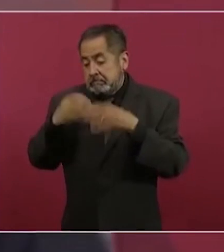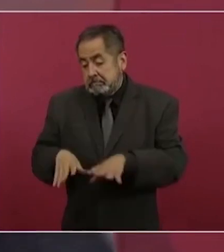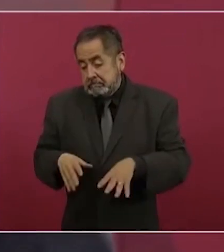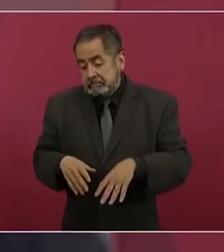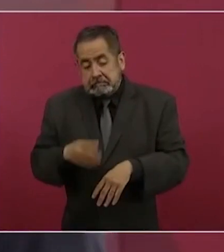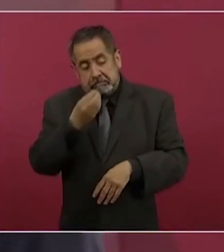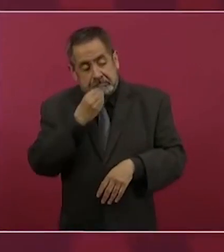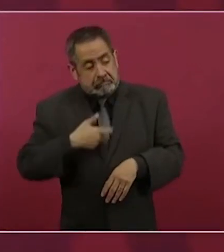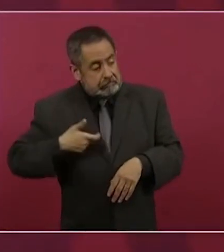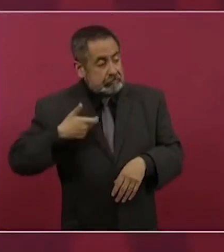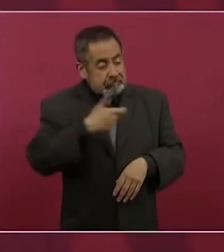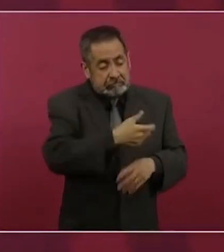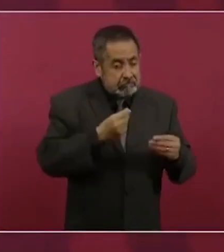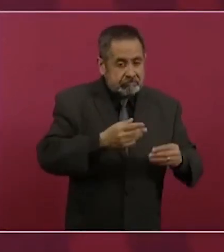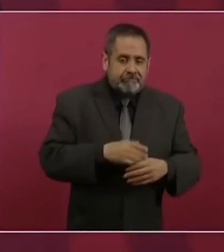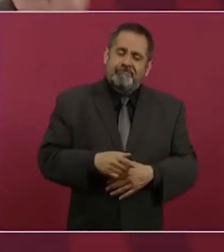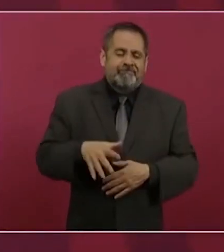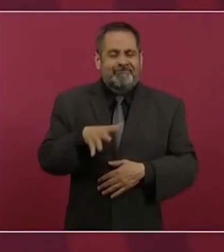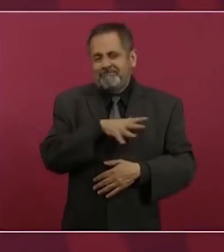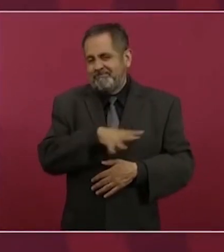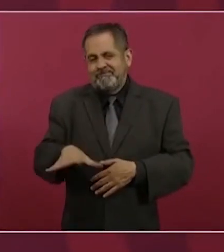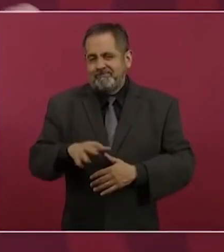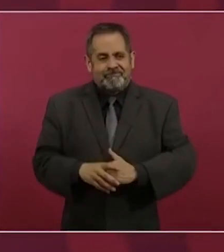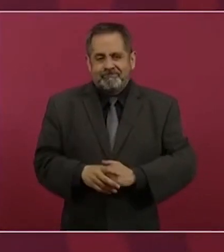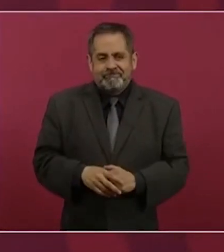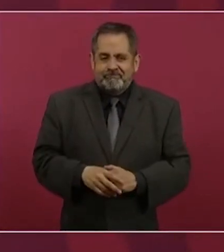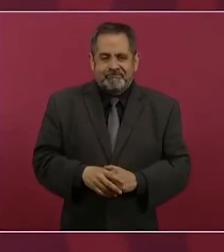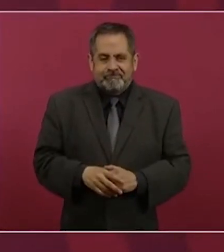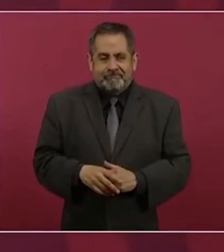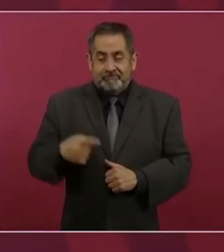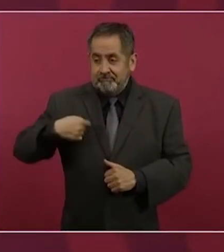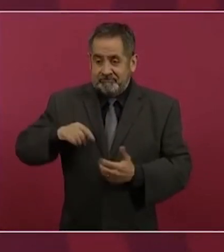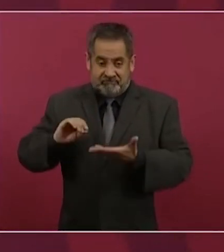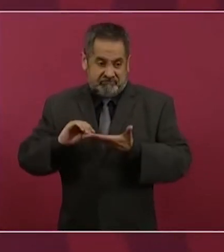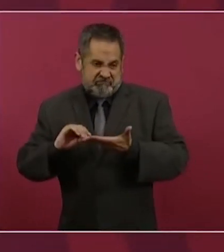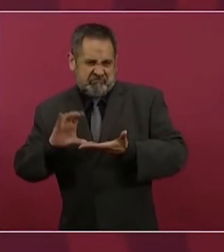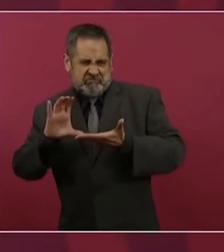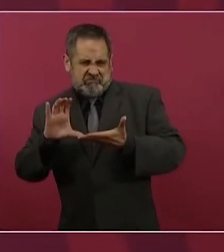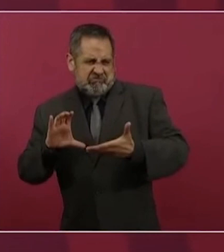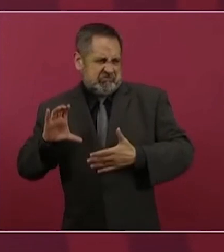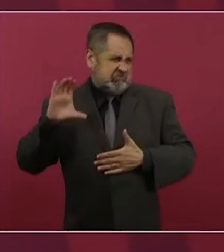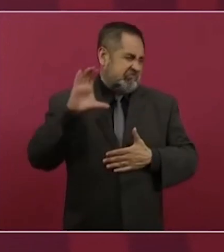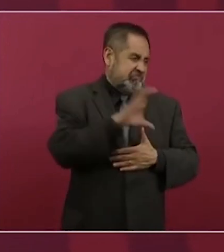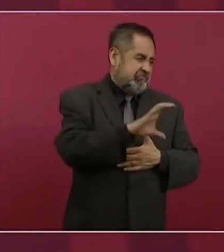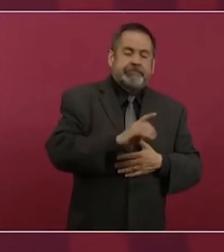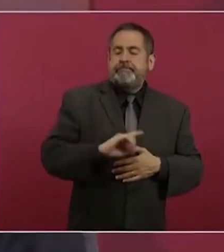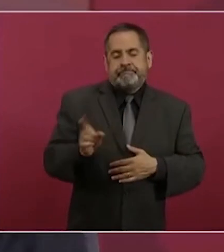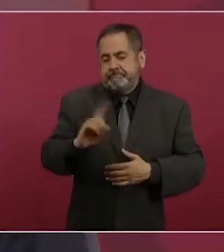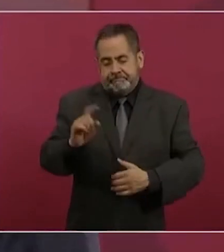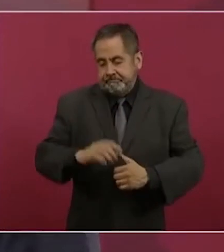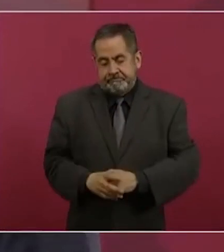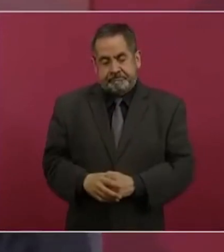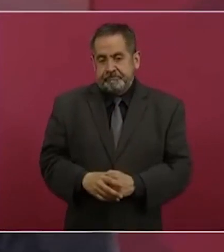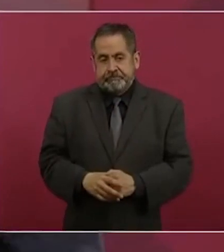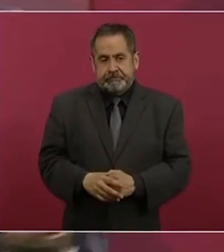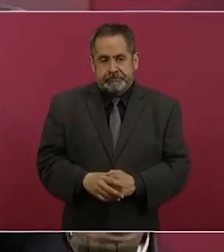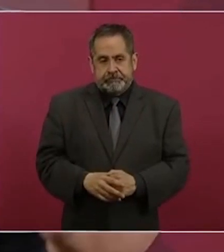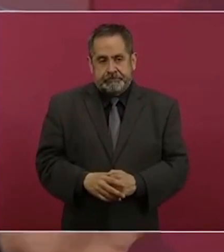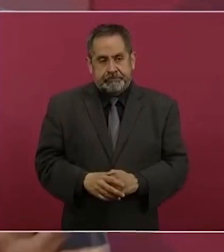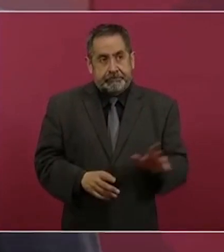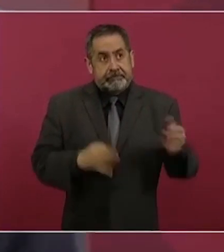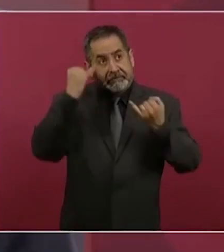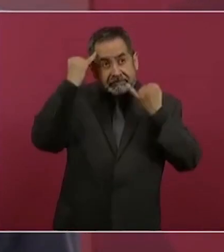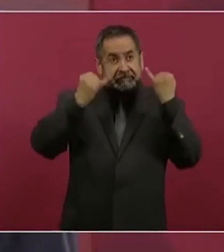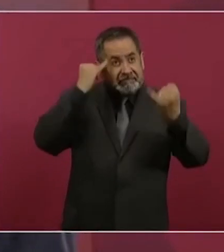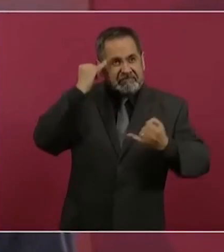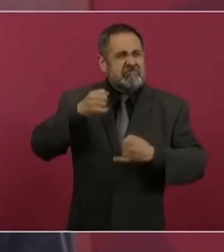chantajear y les vamos a dar todo el dinero que piden. Que no se hagan